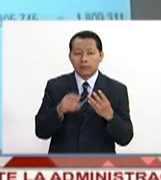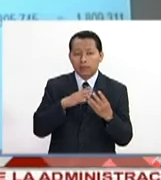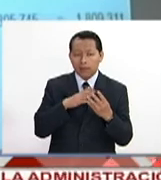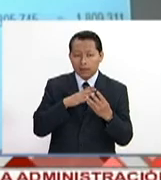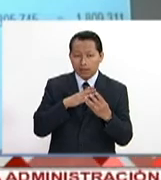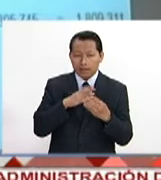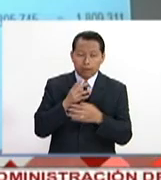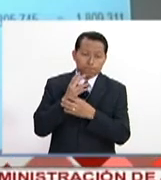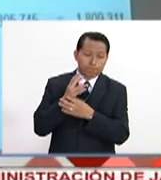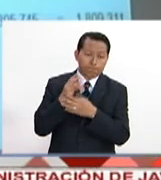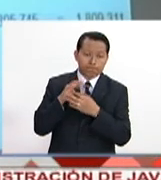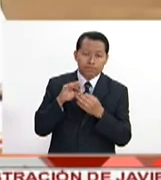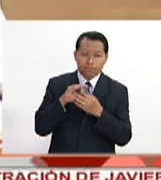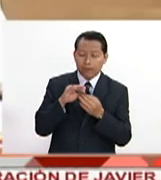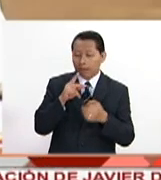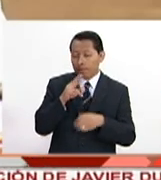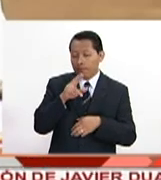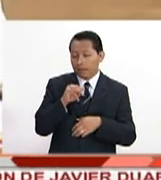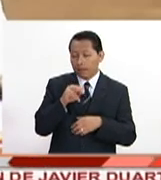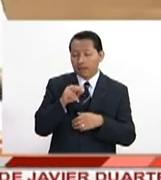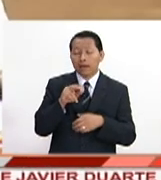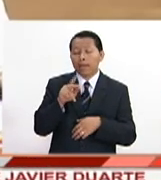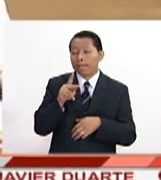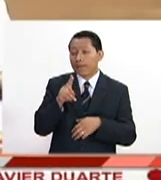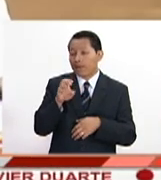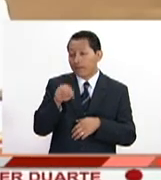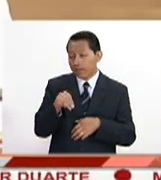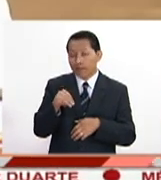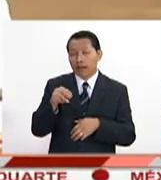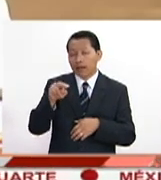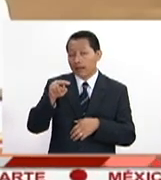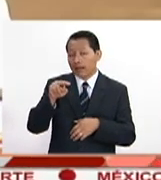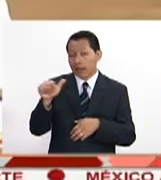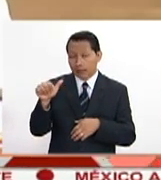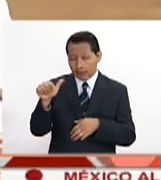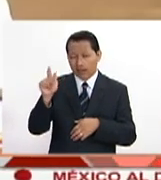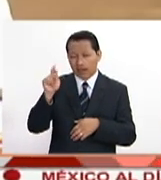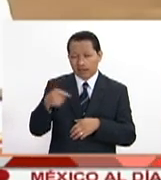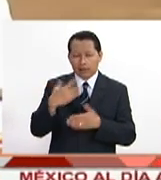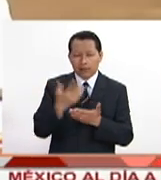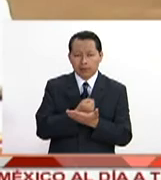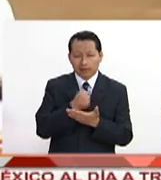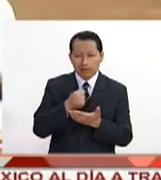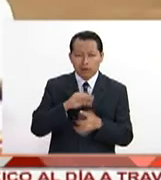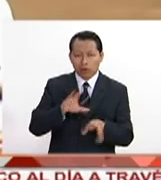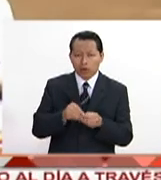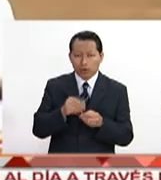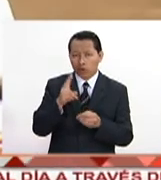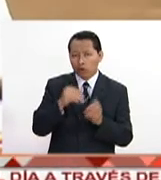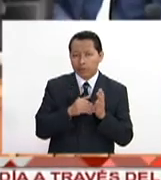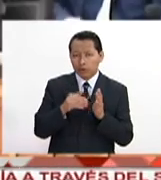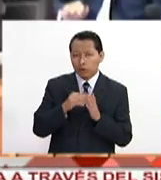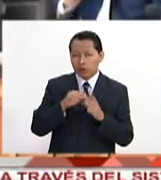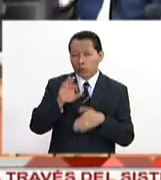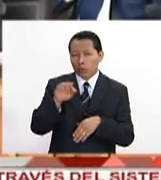electoral informó que la coalición del PRI, Verde Ecologista de México y Nueva Alianza ganaron con un total de